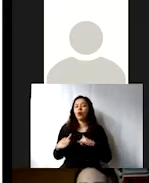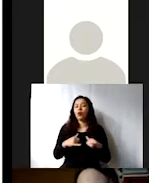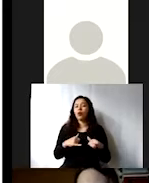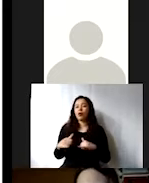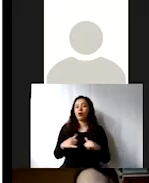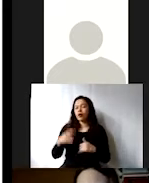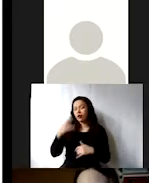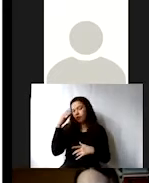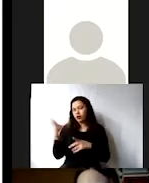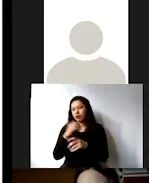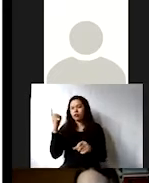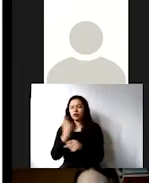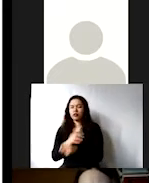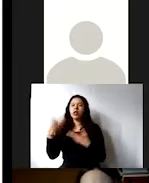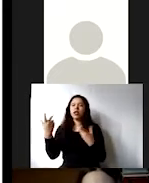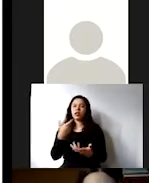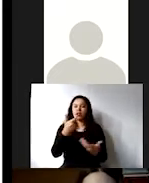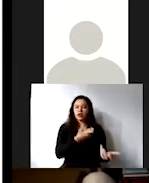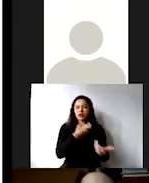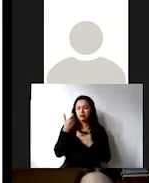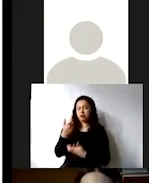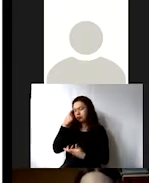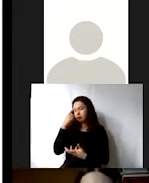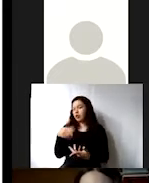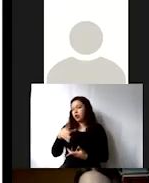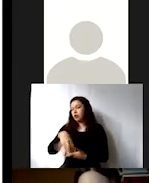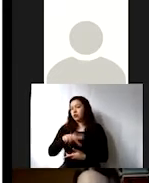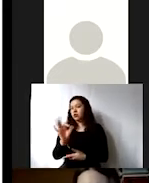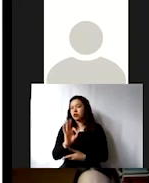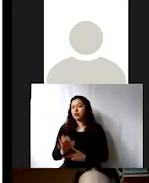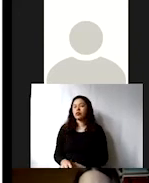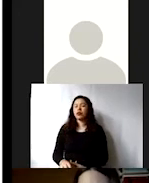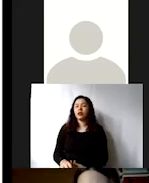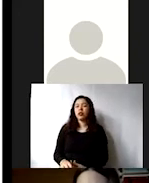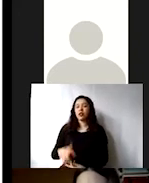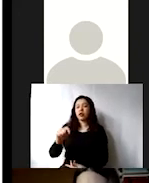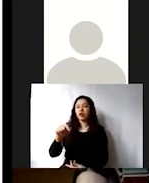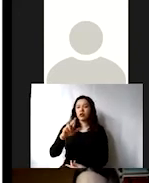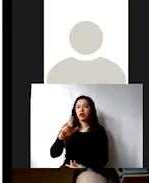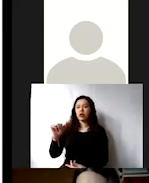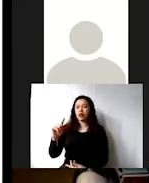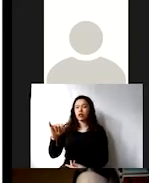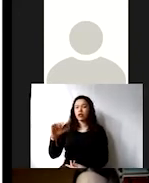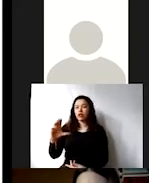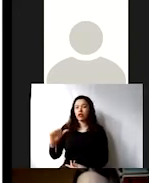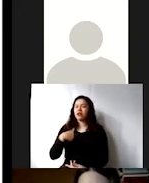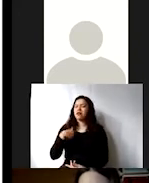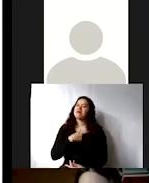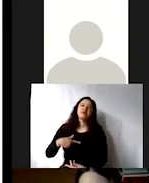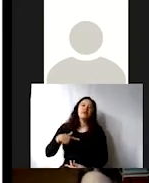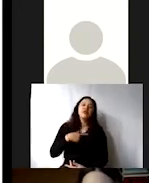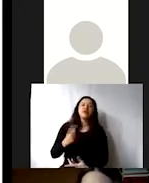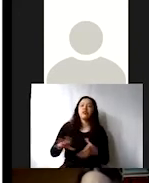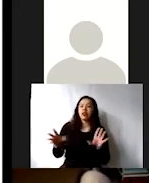y donantes que puedan estar por allí. Por ejemplo, esta de Terra Ética, y literal me gustó esta mucha porque está actualizada,